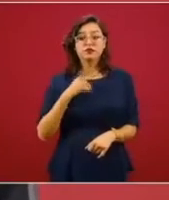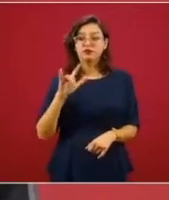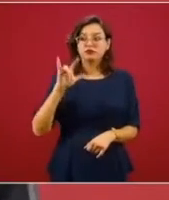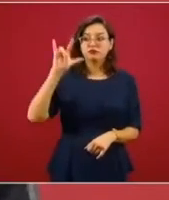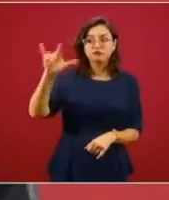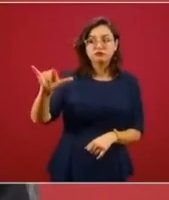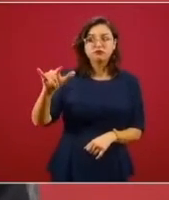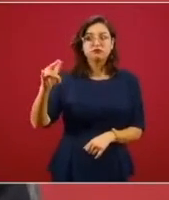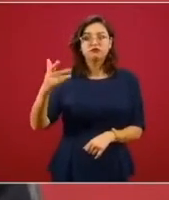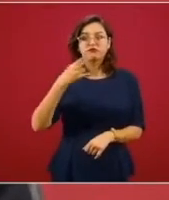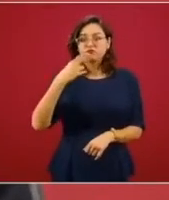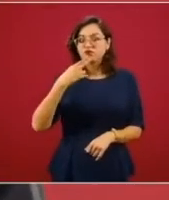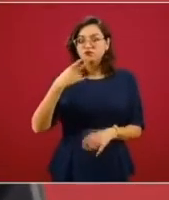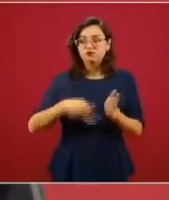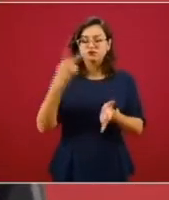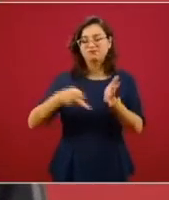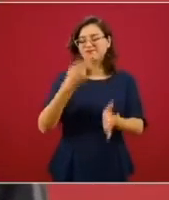avión,